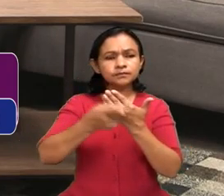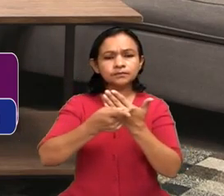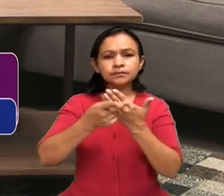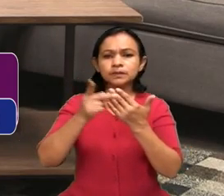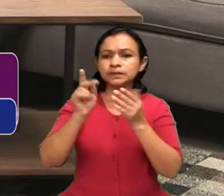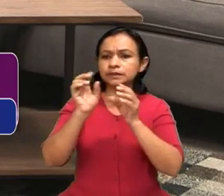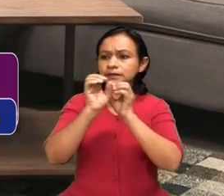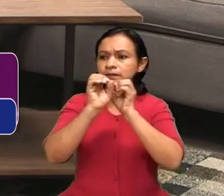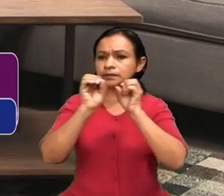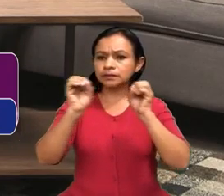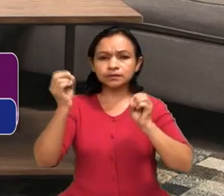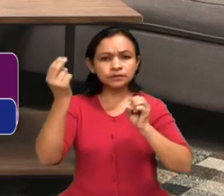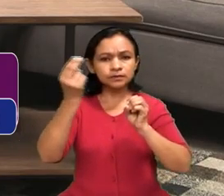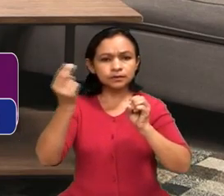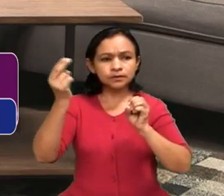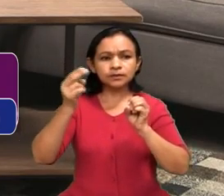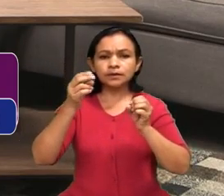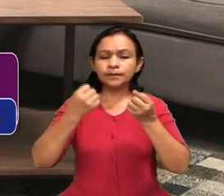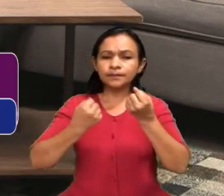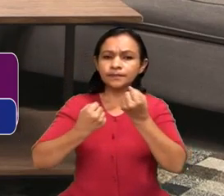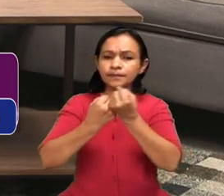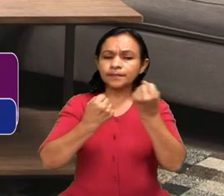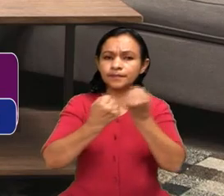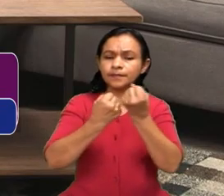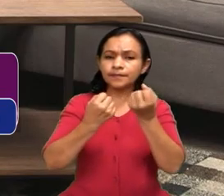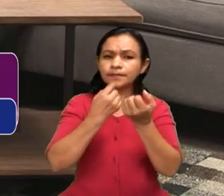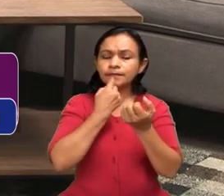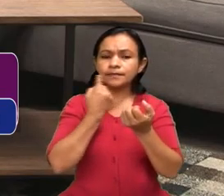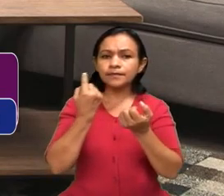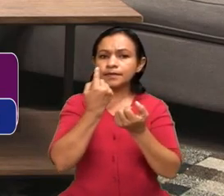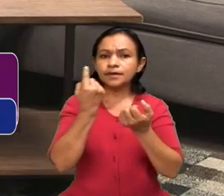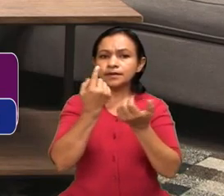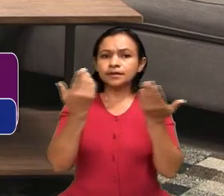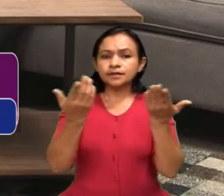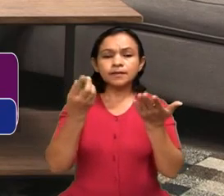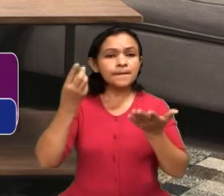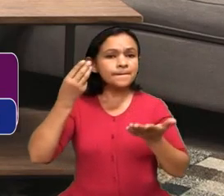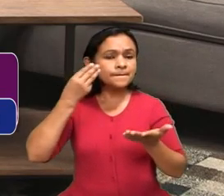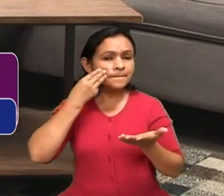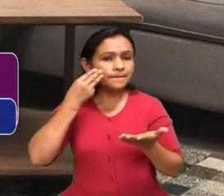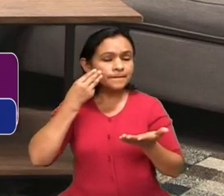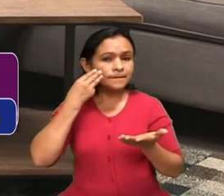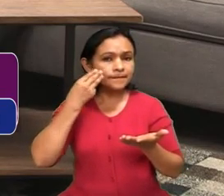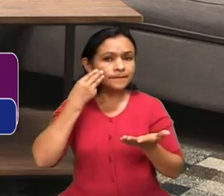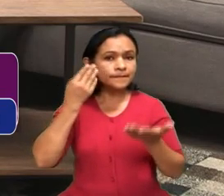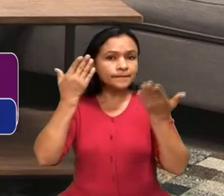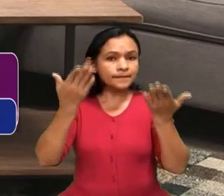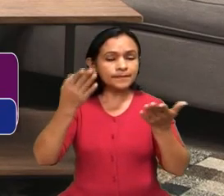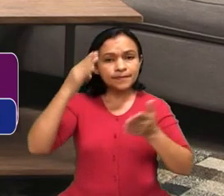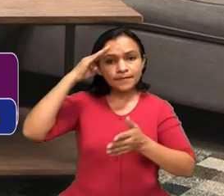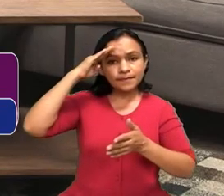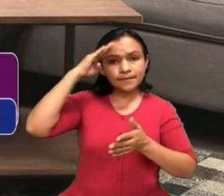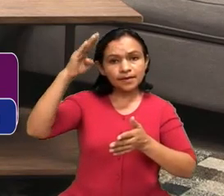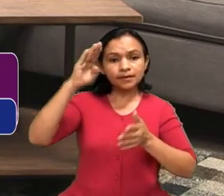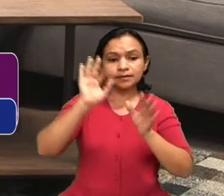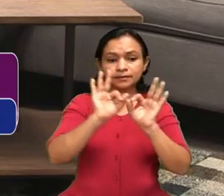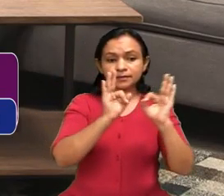Cero, para favorecer a las madres jefas de familia,